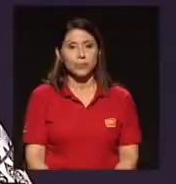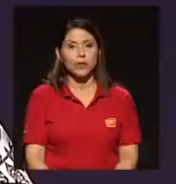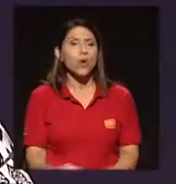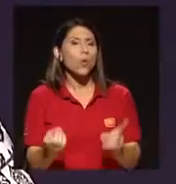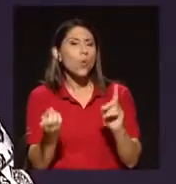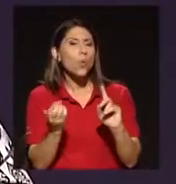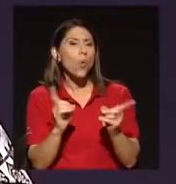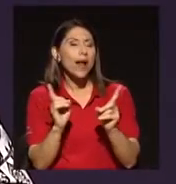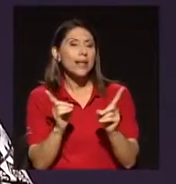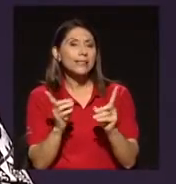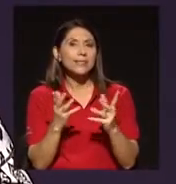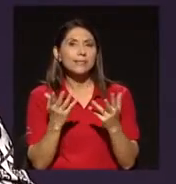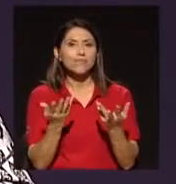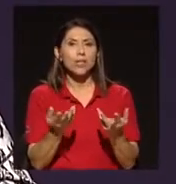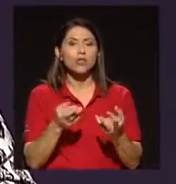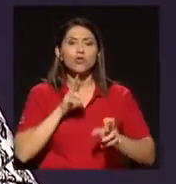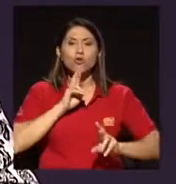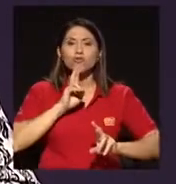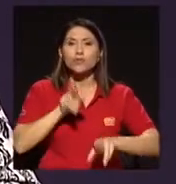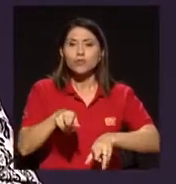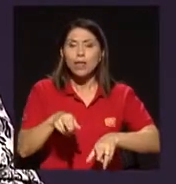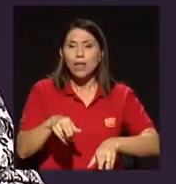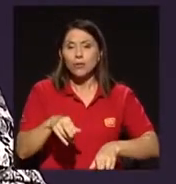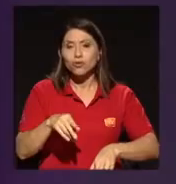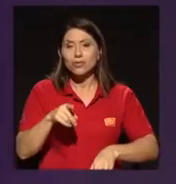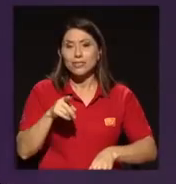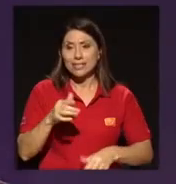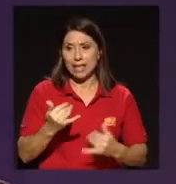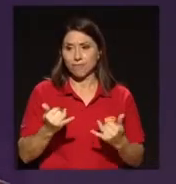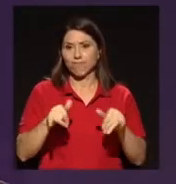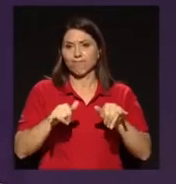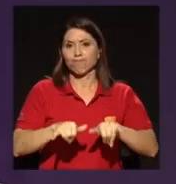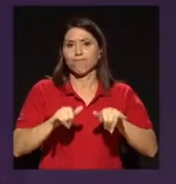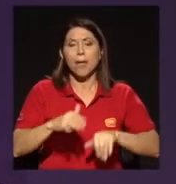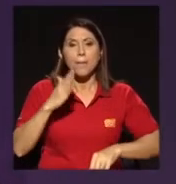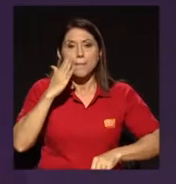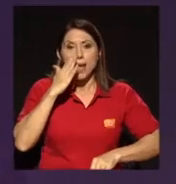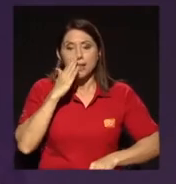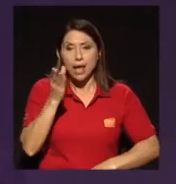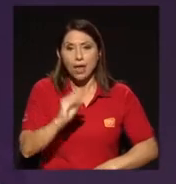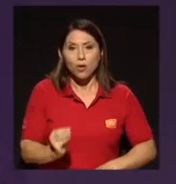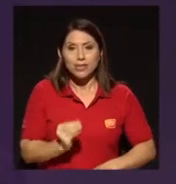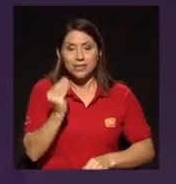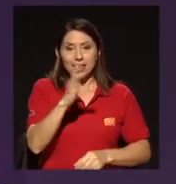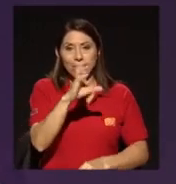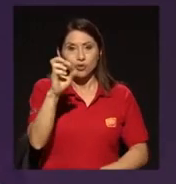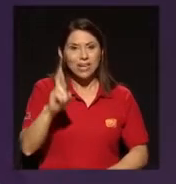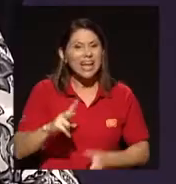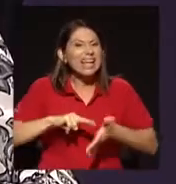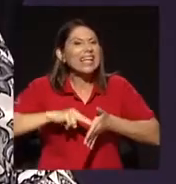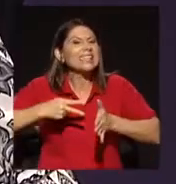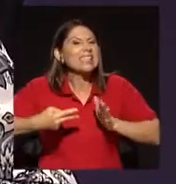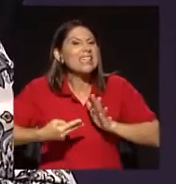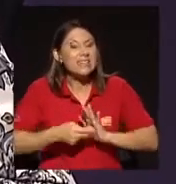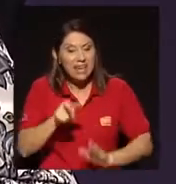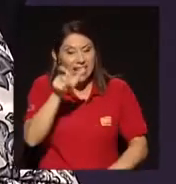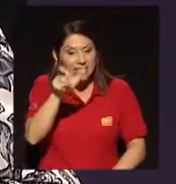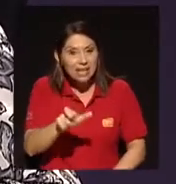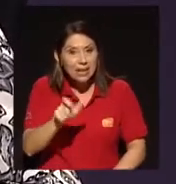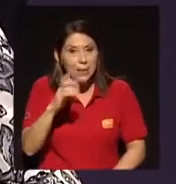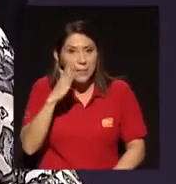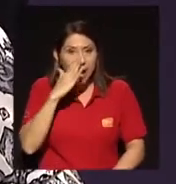¿cuáles son las implicaciones de ser madre adolescente en Costa Rica? ¿Qué significa ser madre adolescente en la